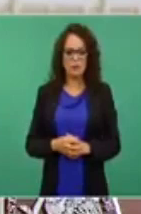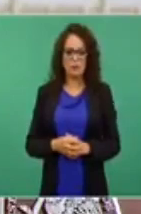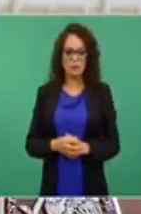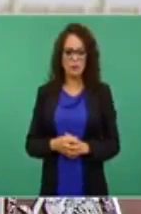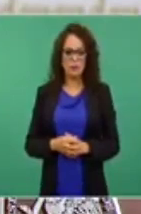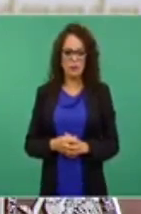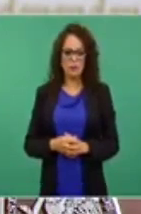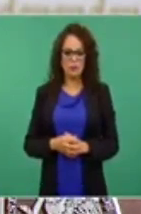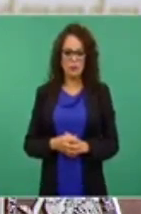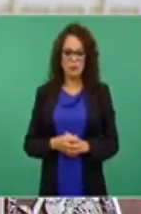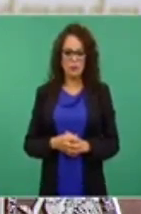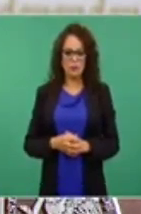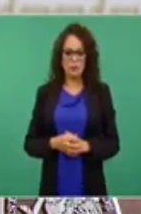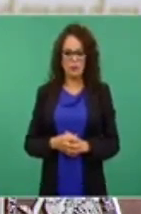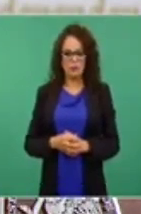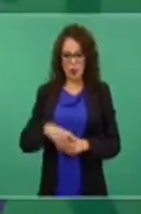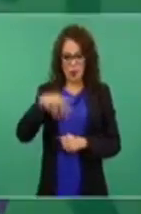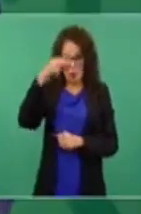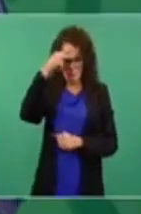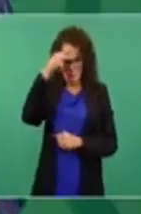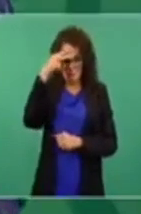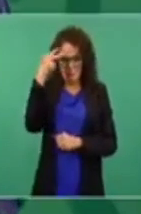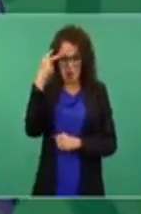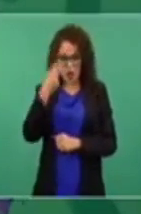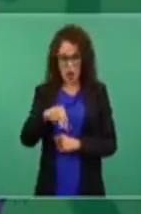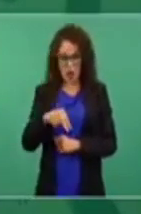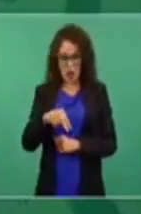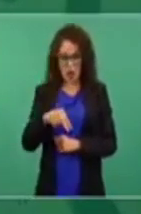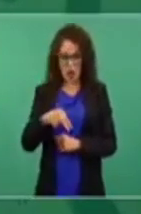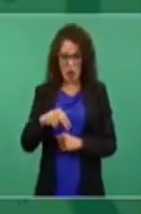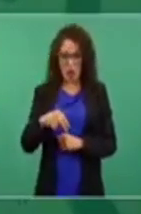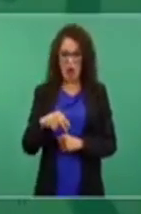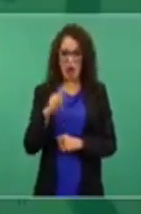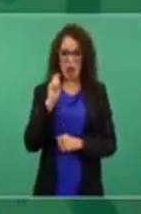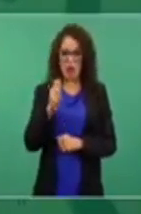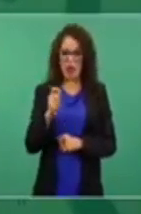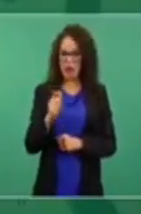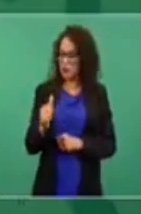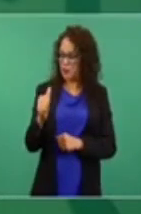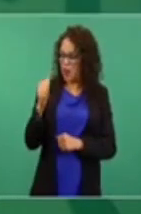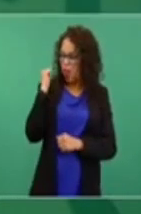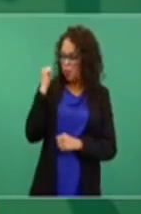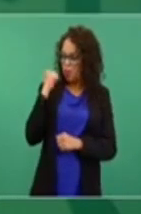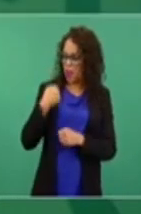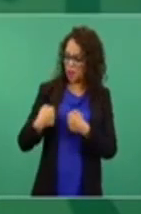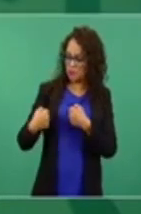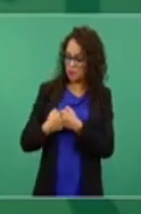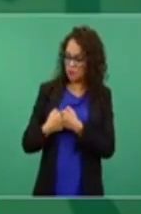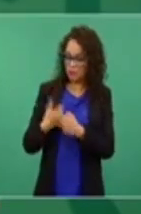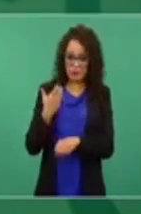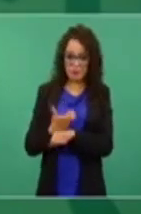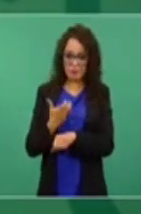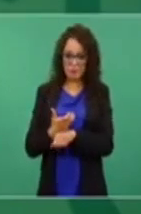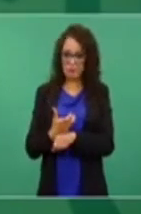a México como el patio trasero de los Estados Unidos.